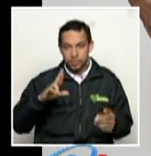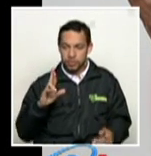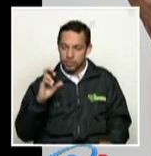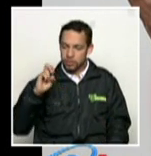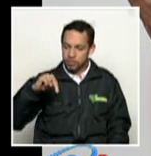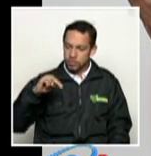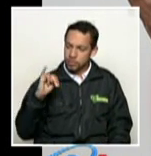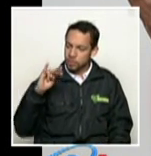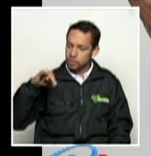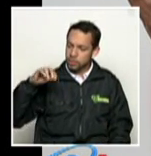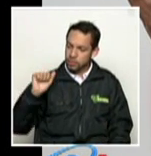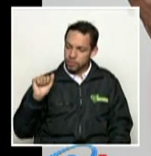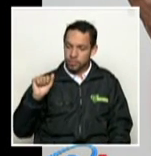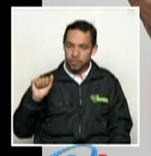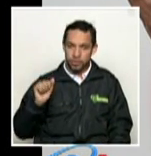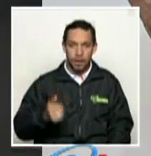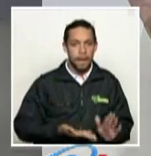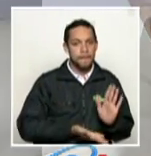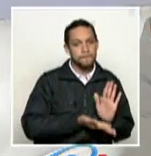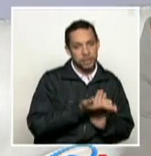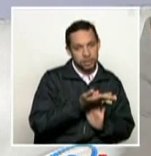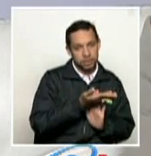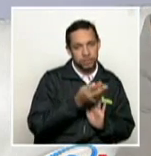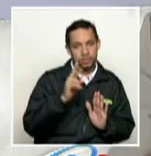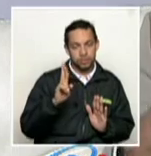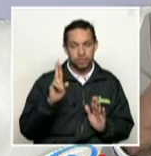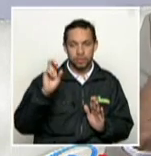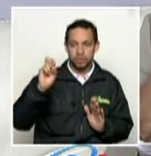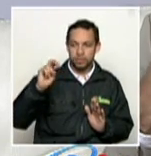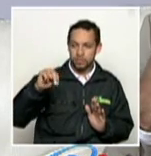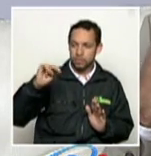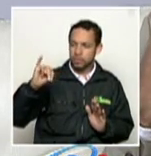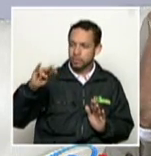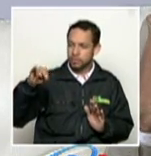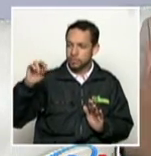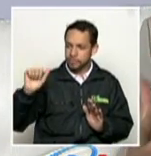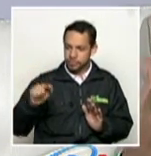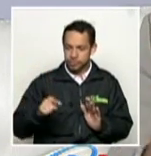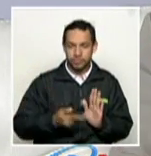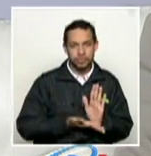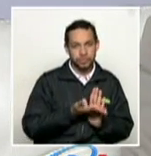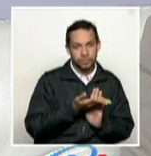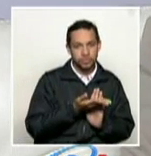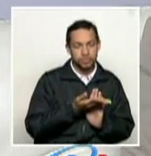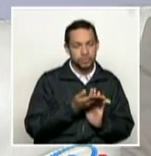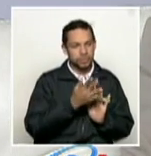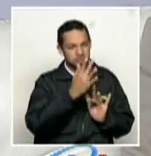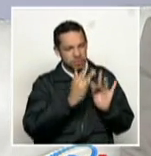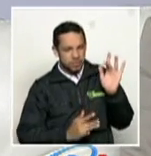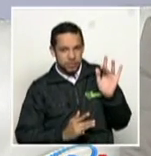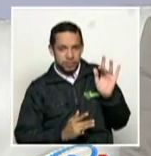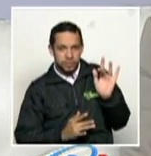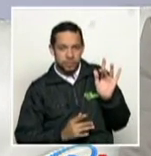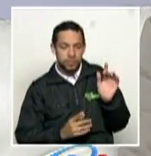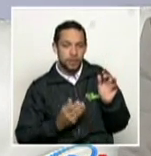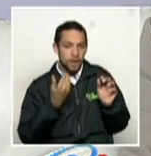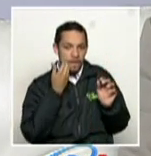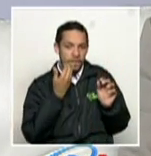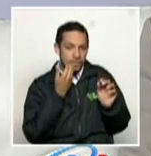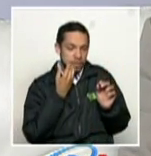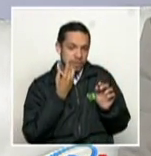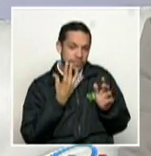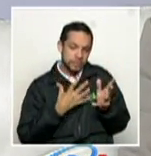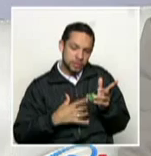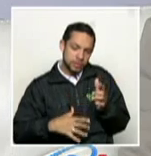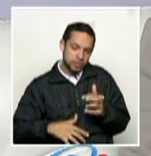y están altos, es decir, que nos está indicando que hay una afección a nivel renal y esto